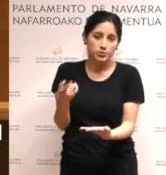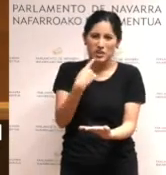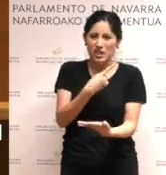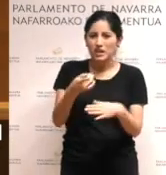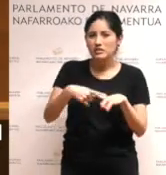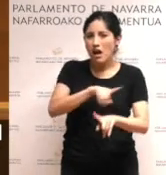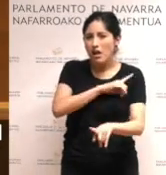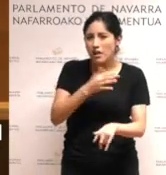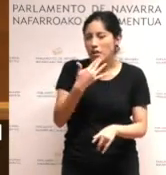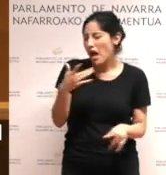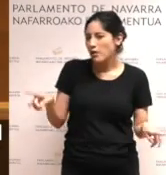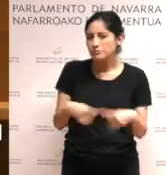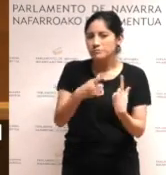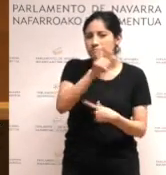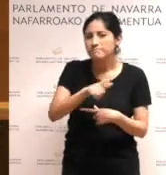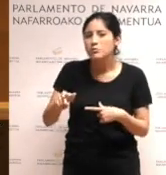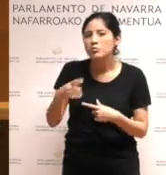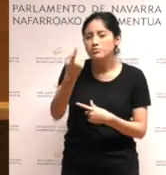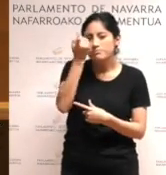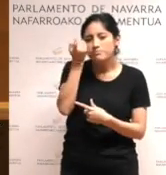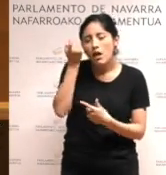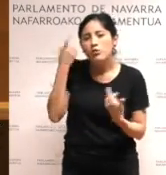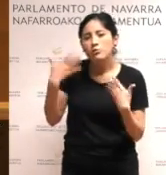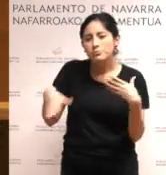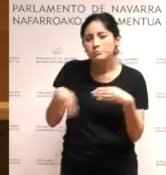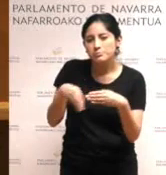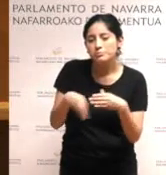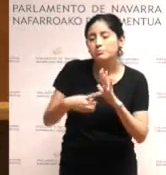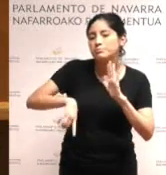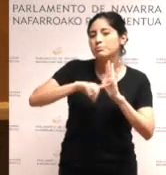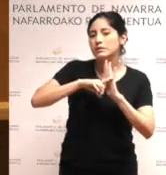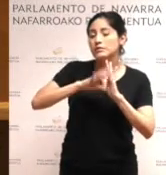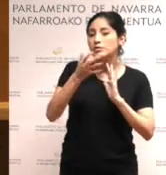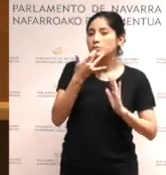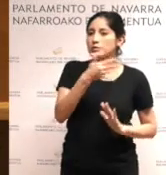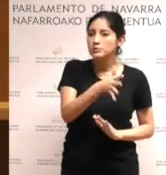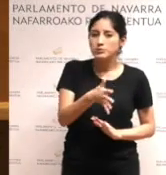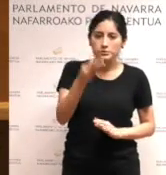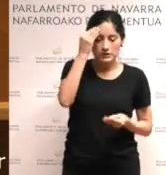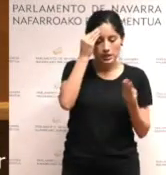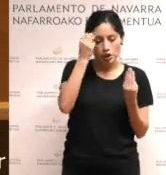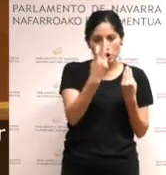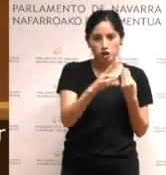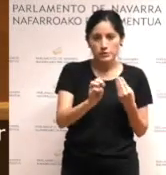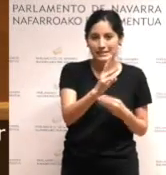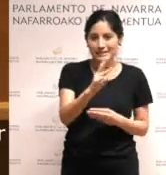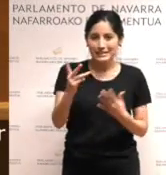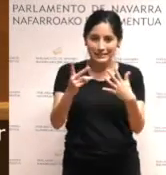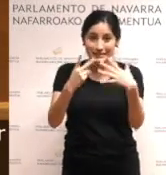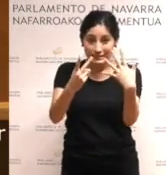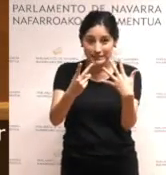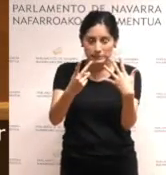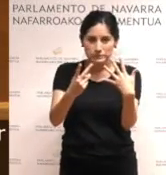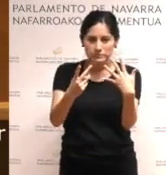alumnado sobrevenido que tengamos. Y pensar que en 2037 vamos a tener más o menos el mismo alumnado es tener mucha